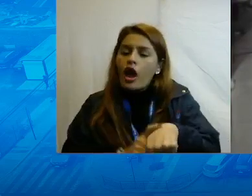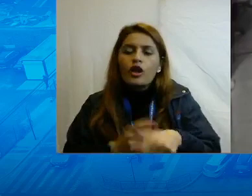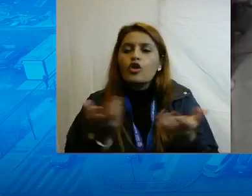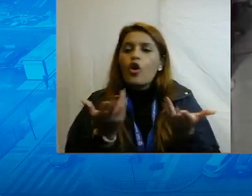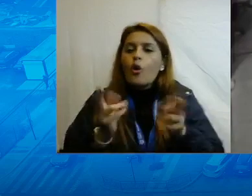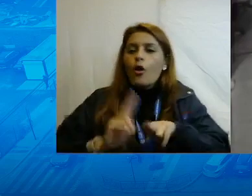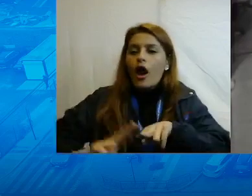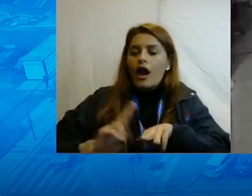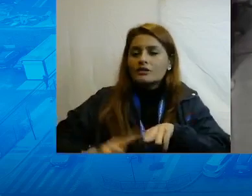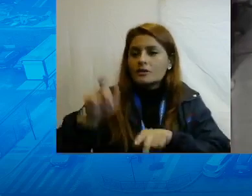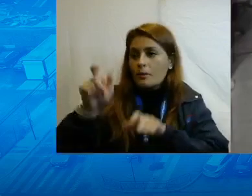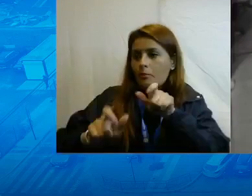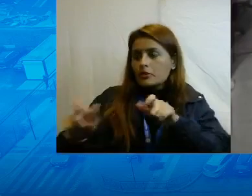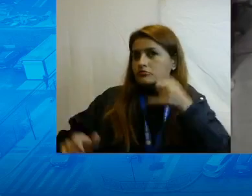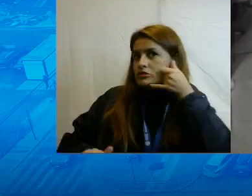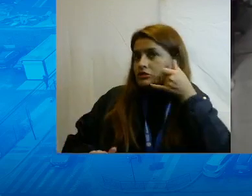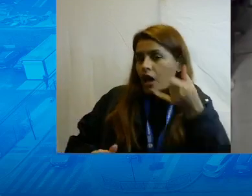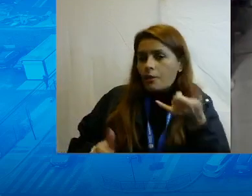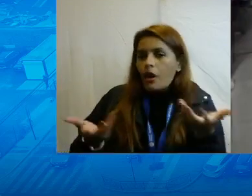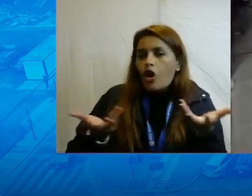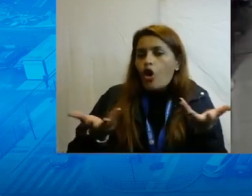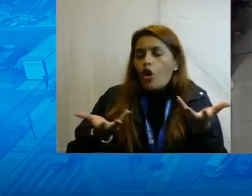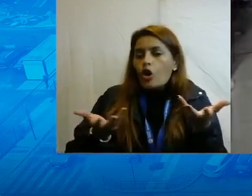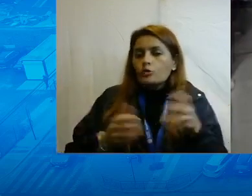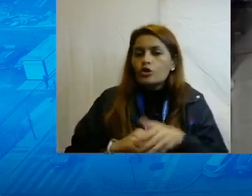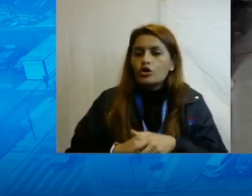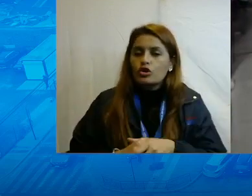que hacer la comunidad? Porque hay gente que seguramente está viendo